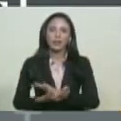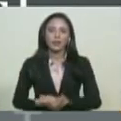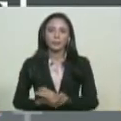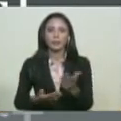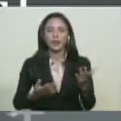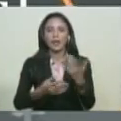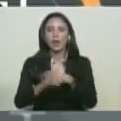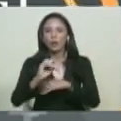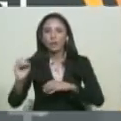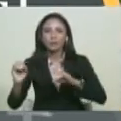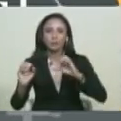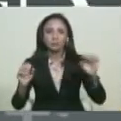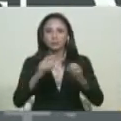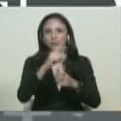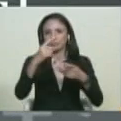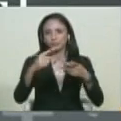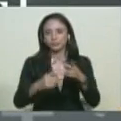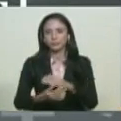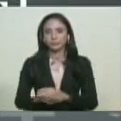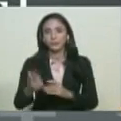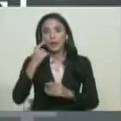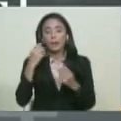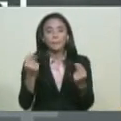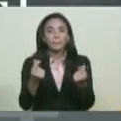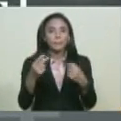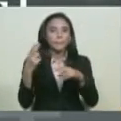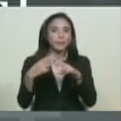al occidente. Por lo tanto, tenemos que tener